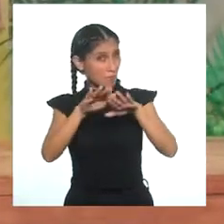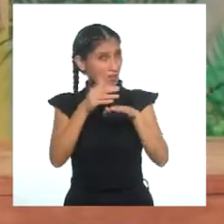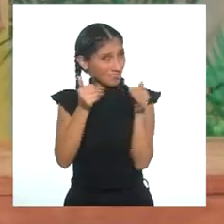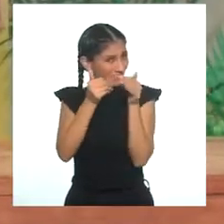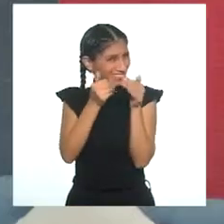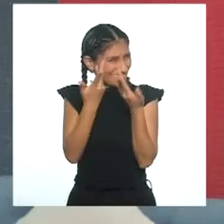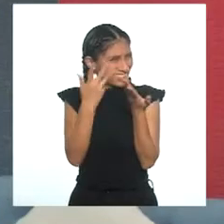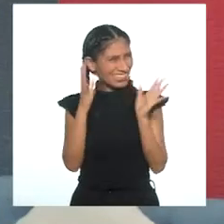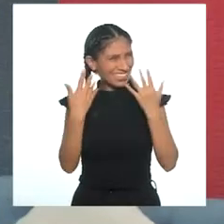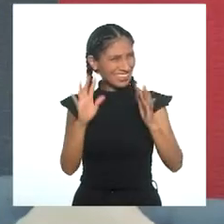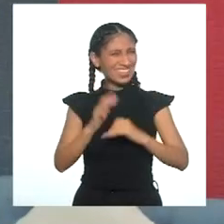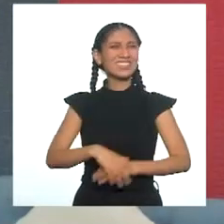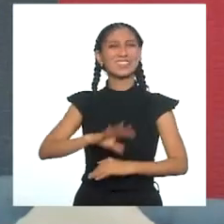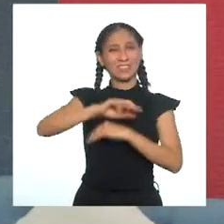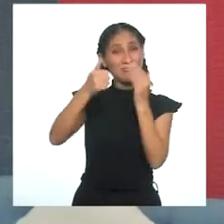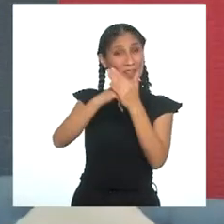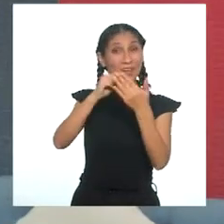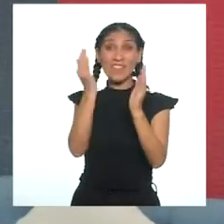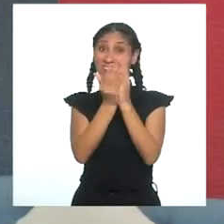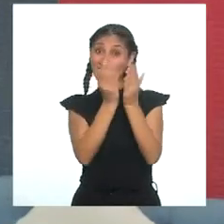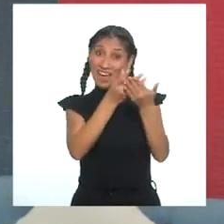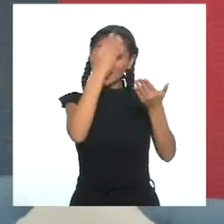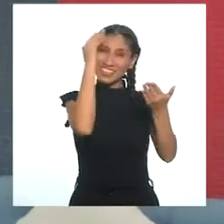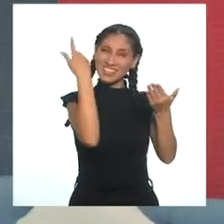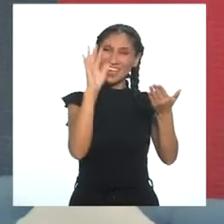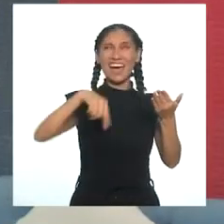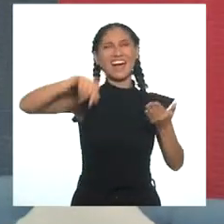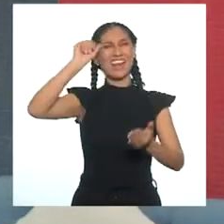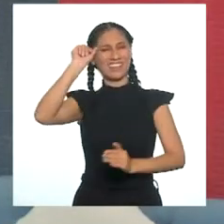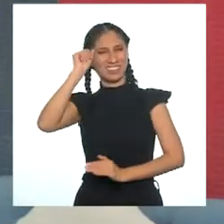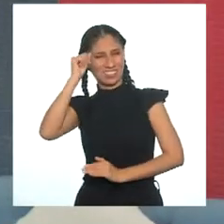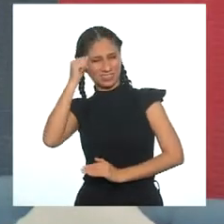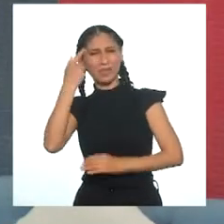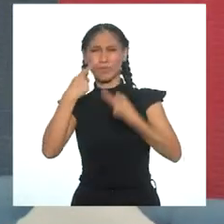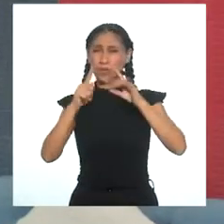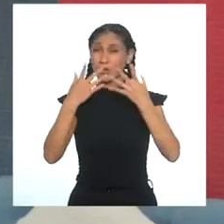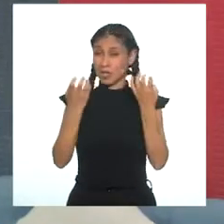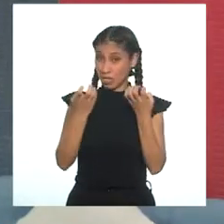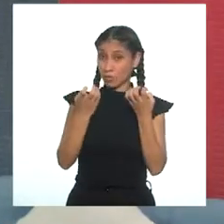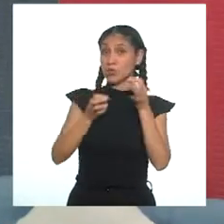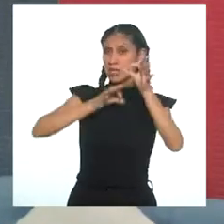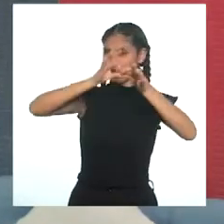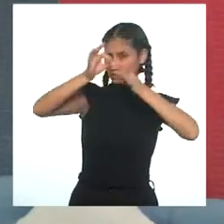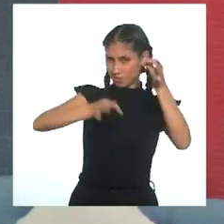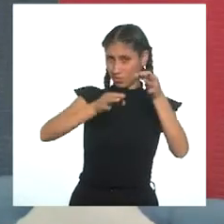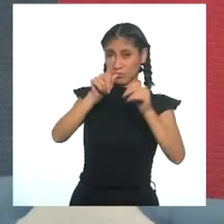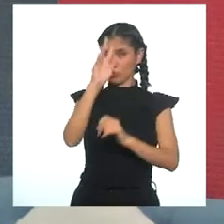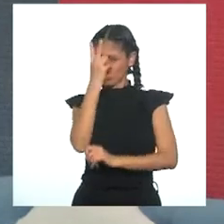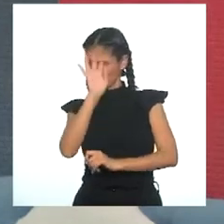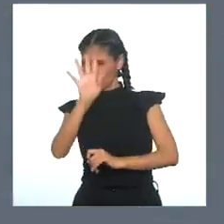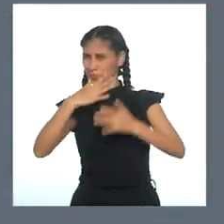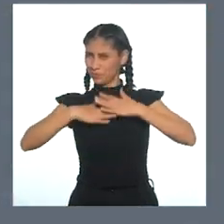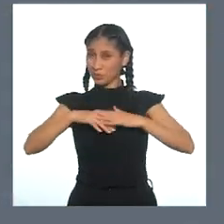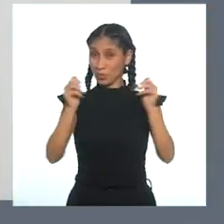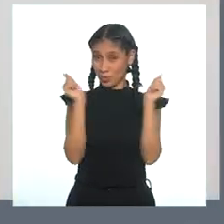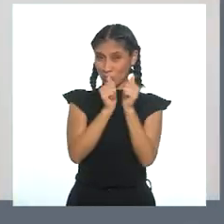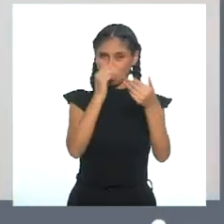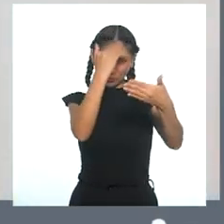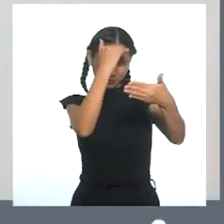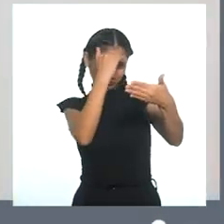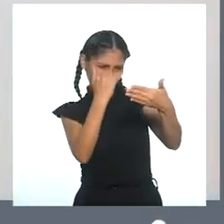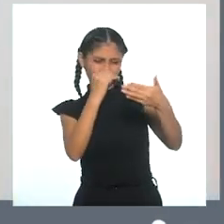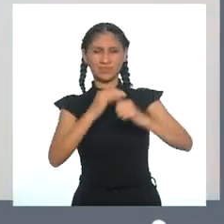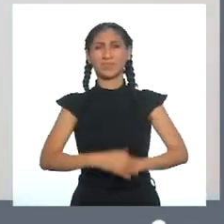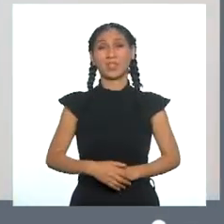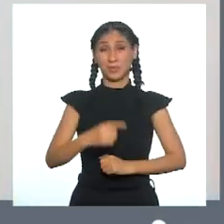tenemos fresco. Pero no te preocupes, tenemos claro que la idea no es confundirte, por eso repasaremos juntos cada paso. Yo no